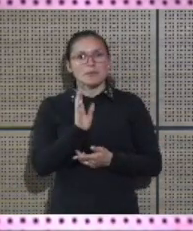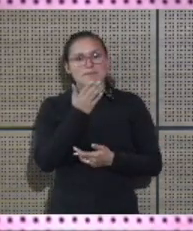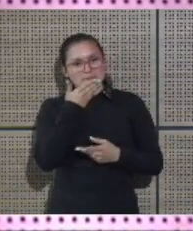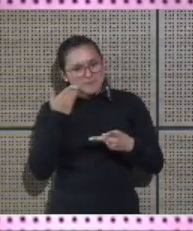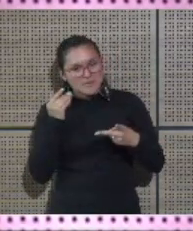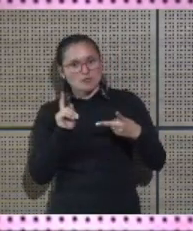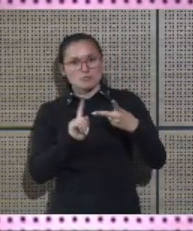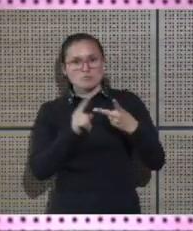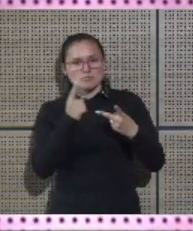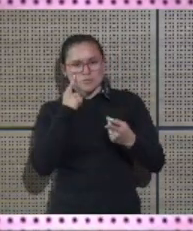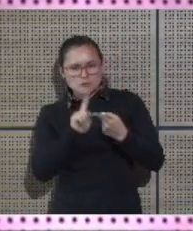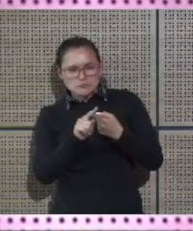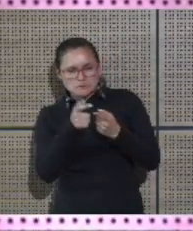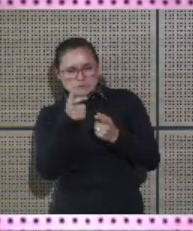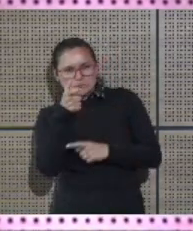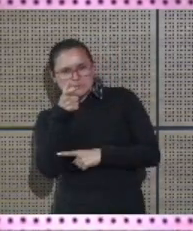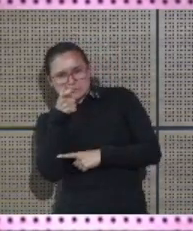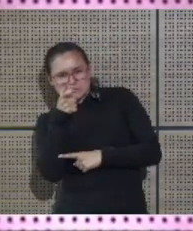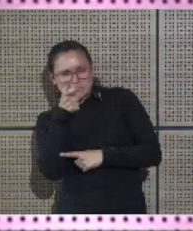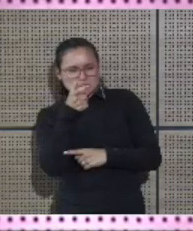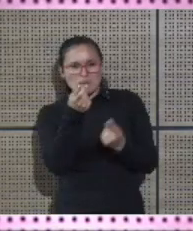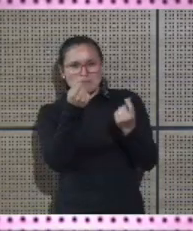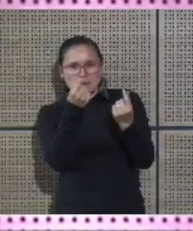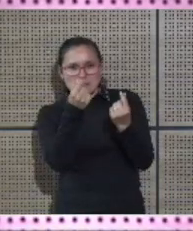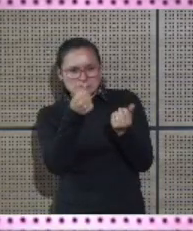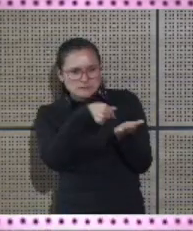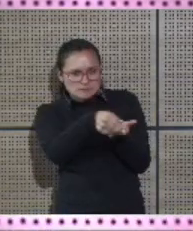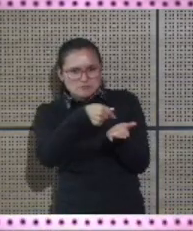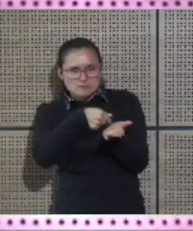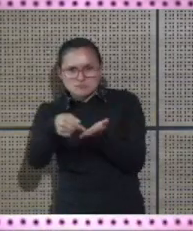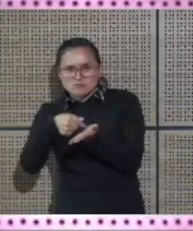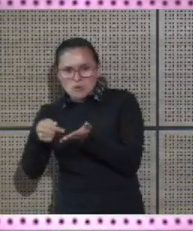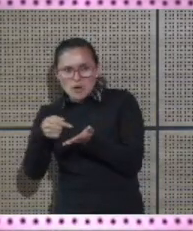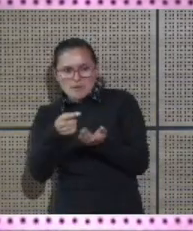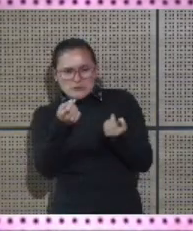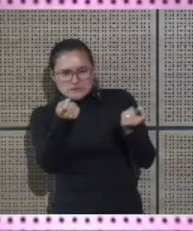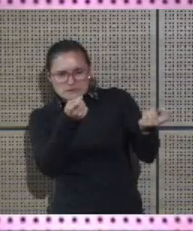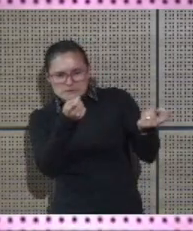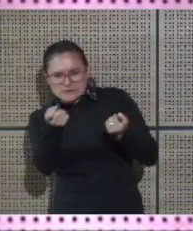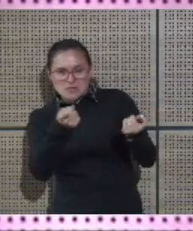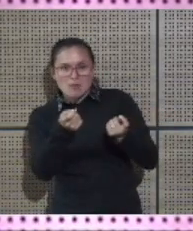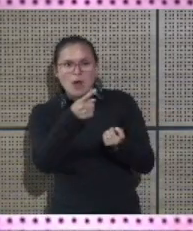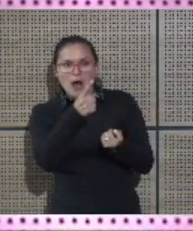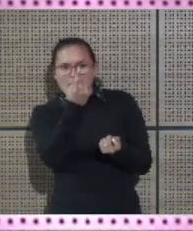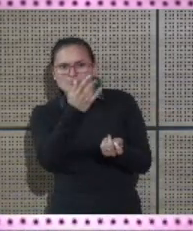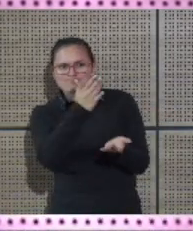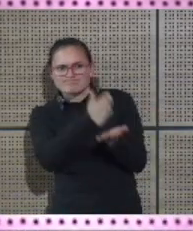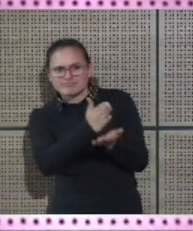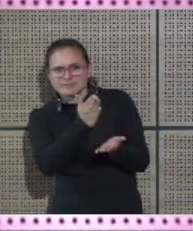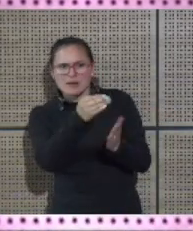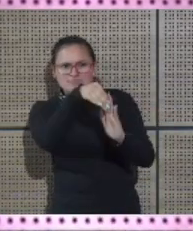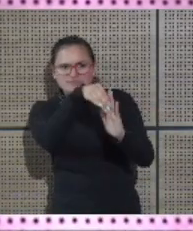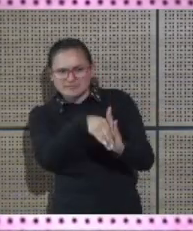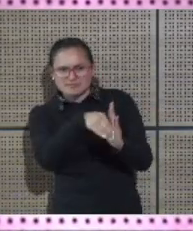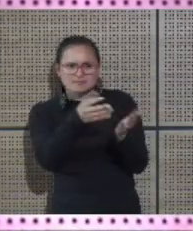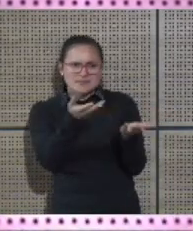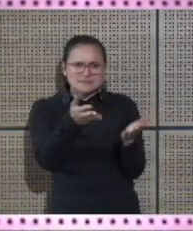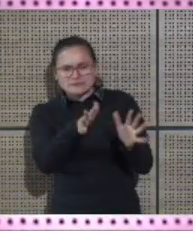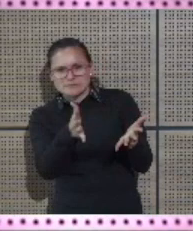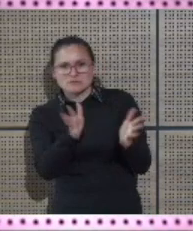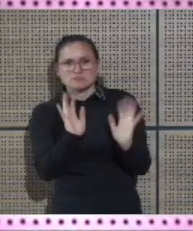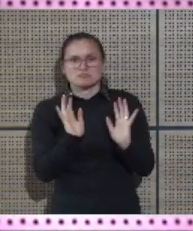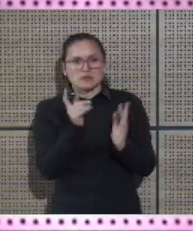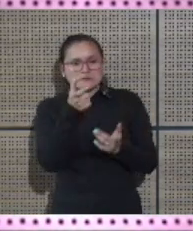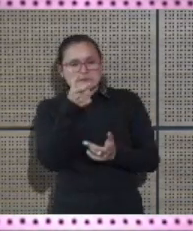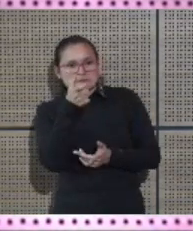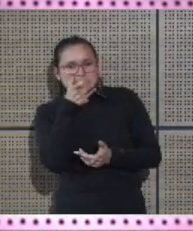idea en función de control fiscal, uno controla precisamente donde hay más riesgo. ¿no? Donde hay menos riesgo. Ahí está uno desperdiciando